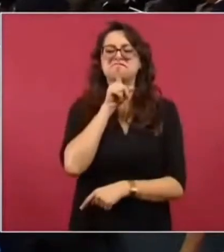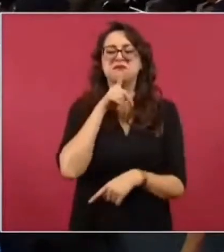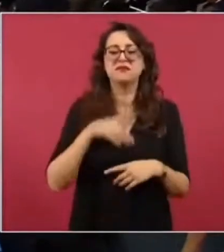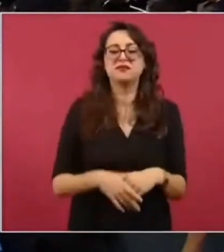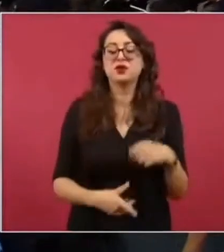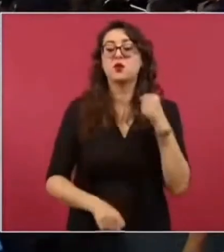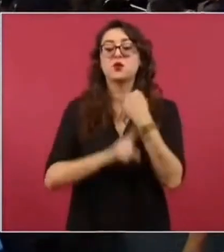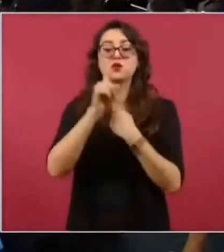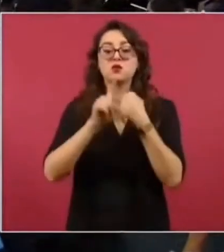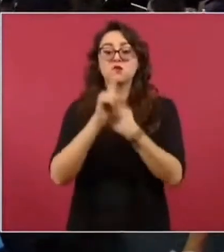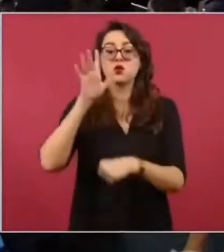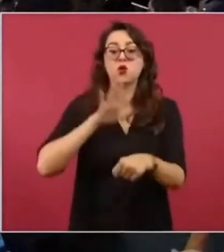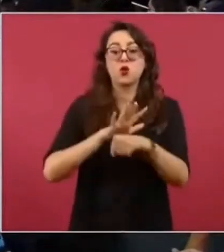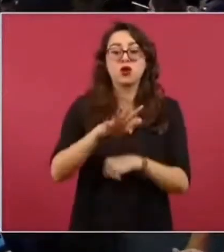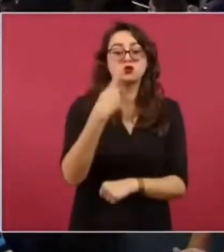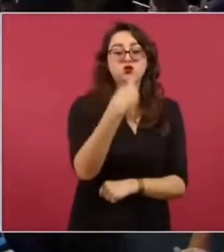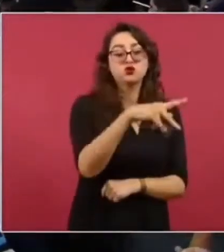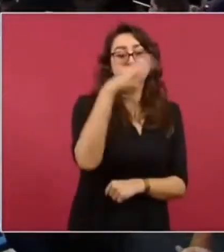contrapuestos.